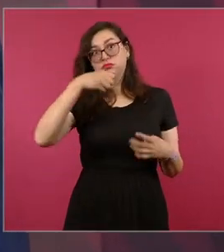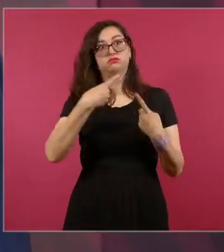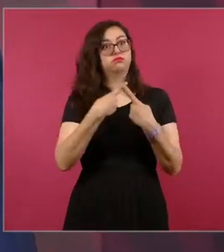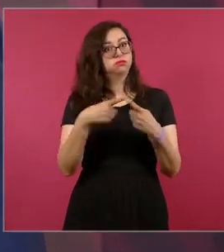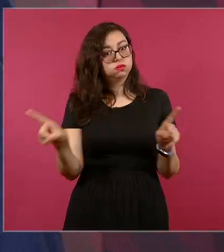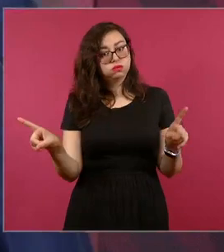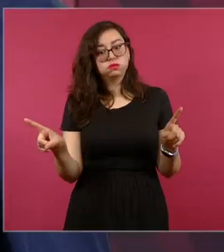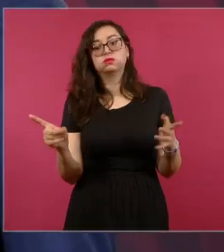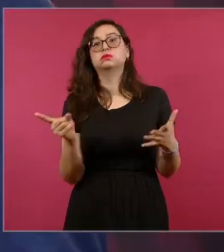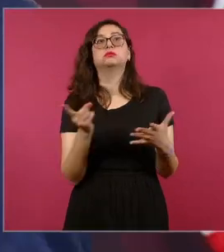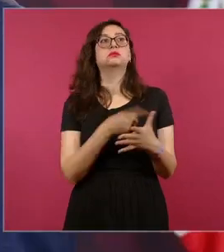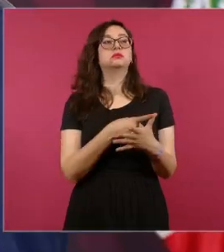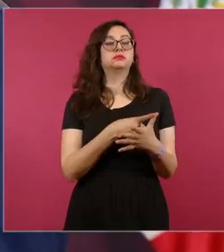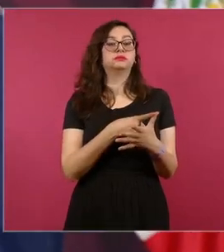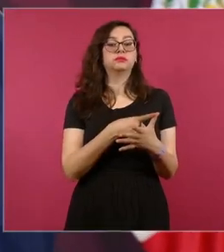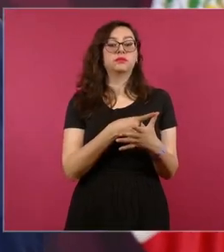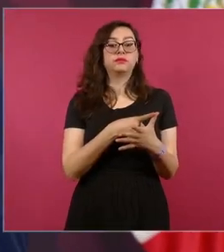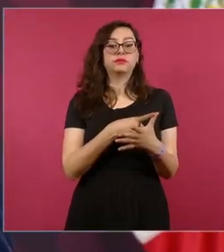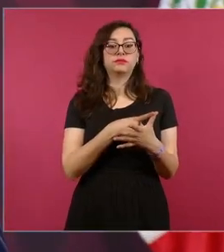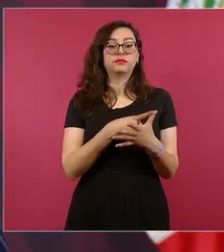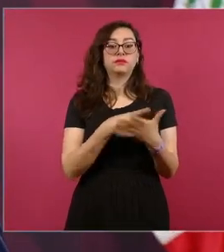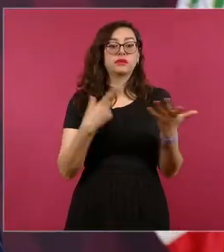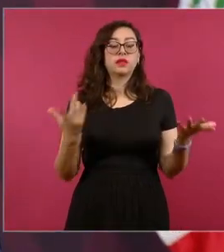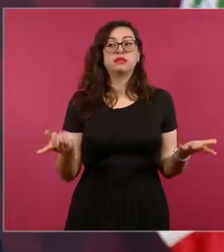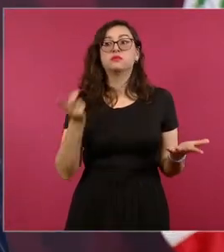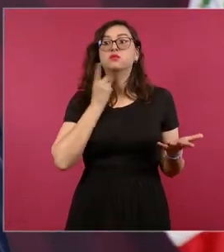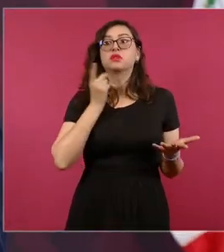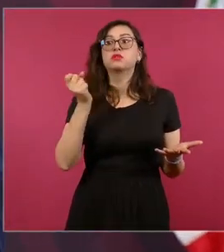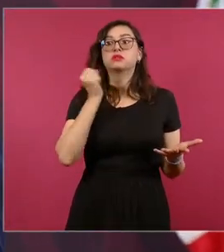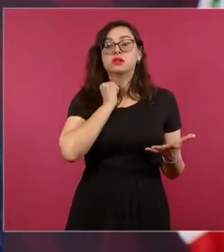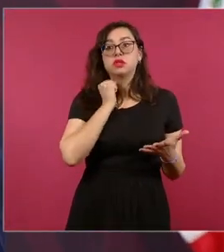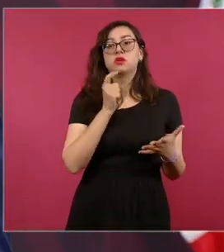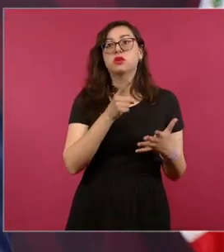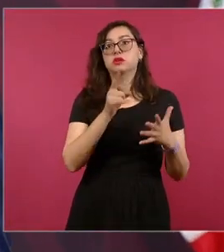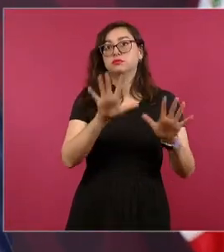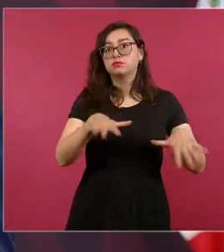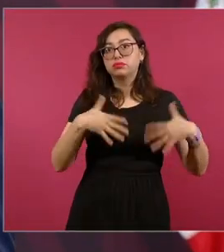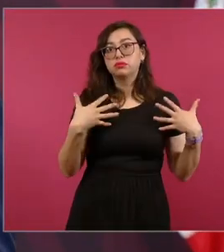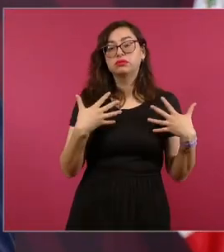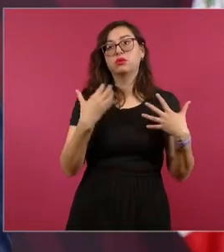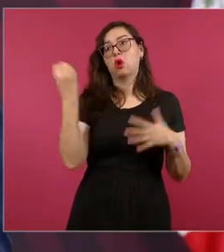otra cosa es lo que deciden en el Congreso.